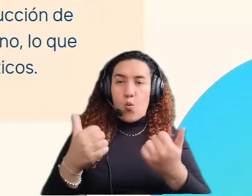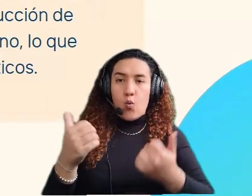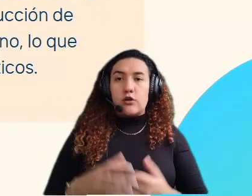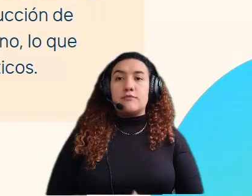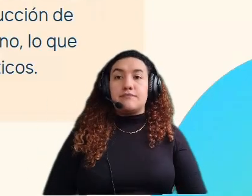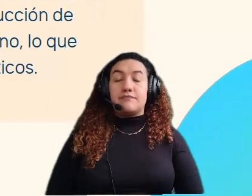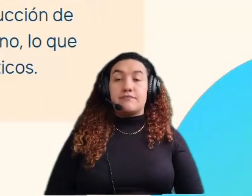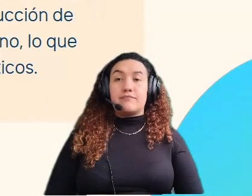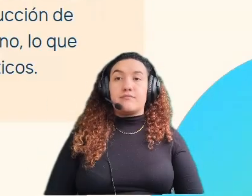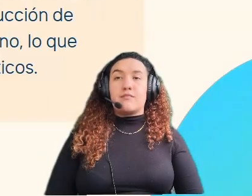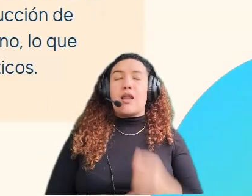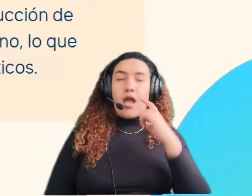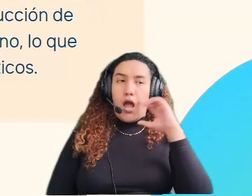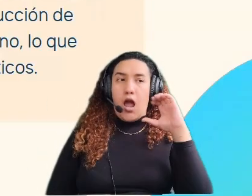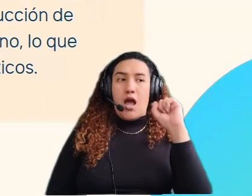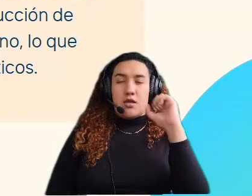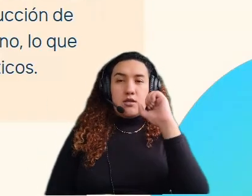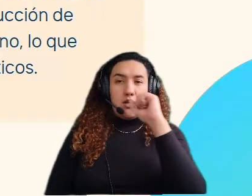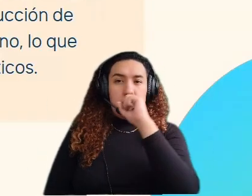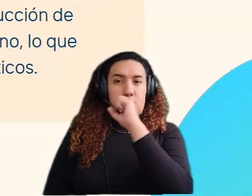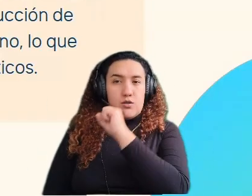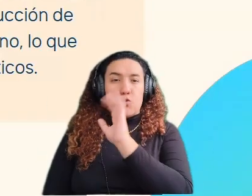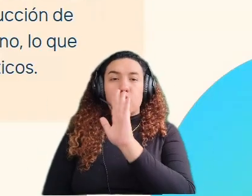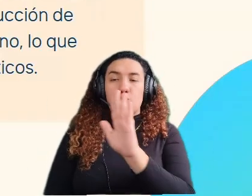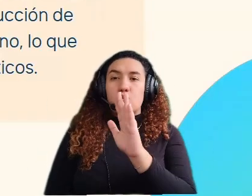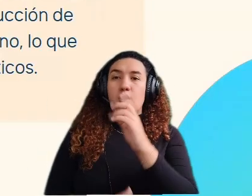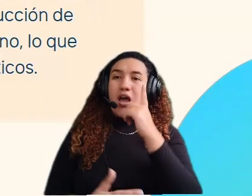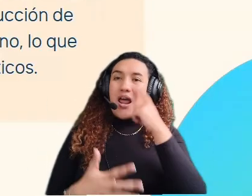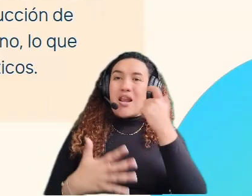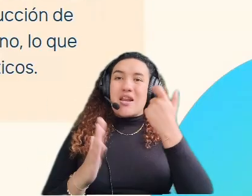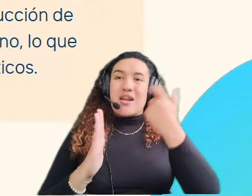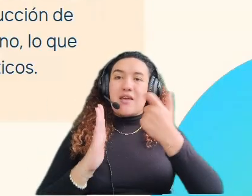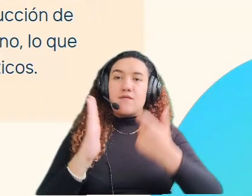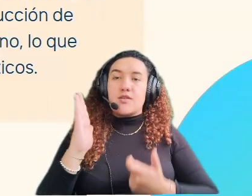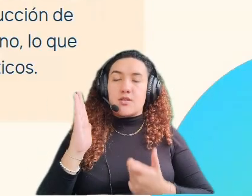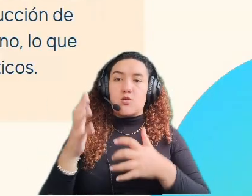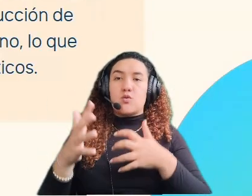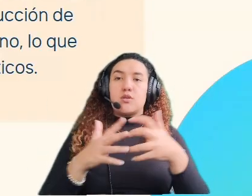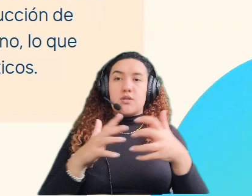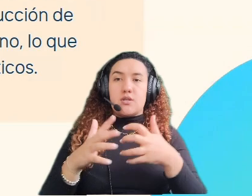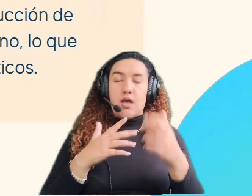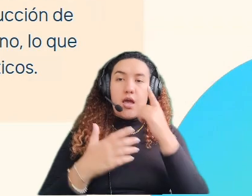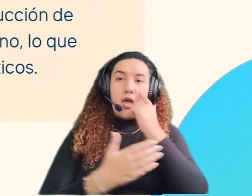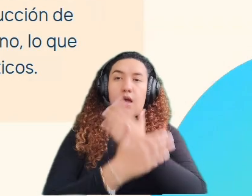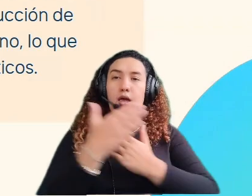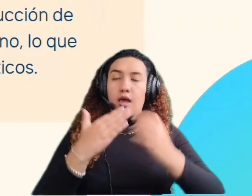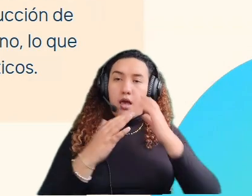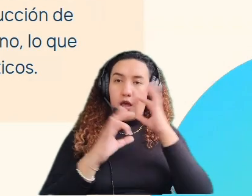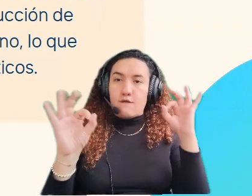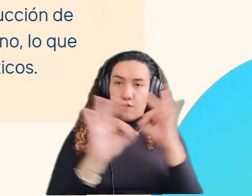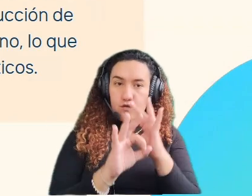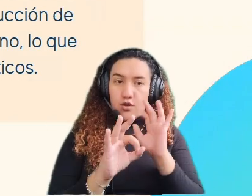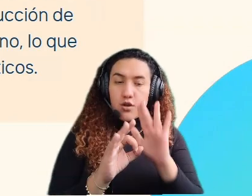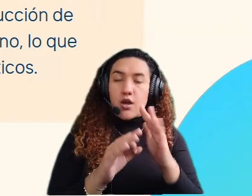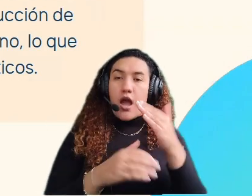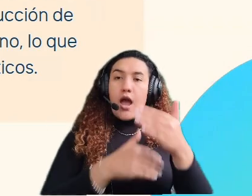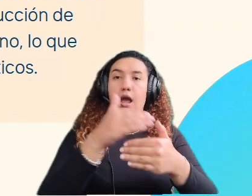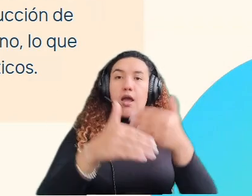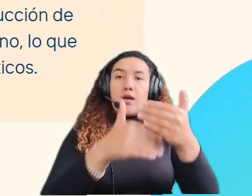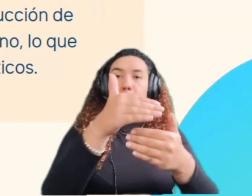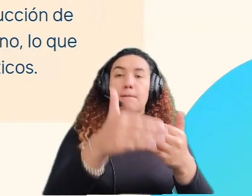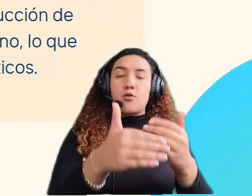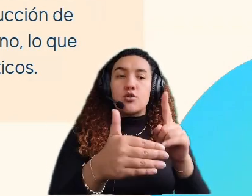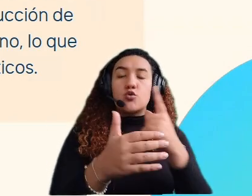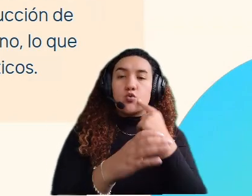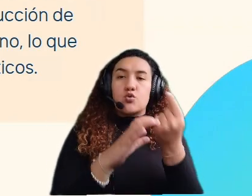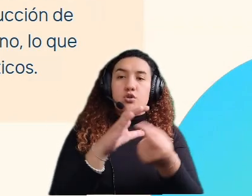Entonces, a través de todo esto, los hallazgos de esta revisión sistemática y analítica pues se enfocaron en el análisis de los